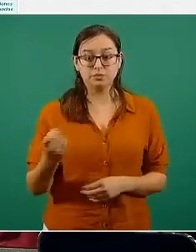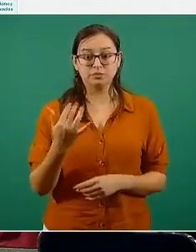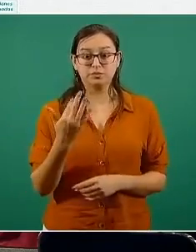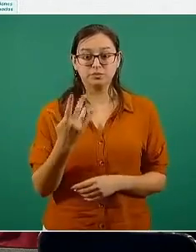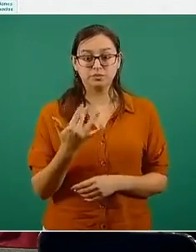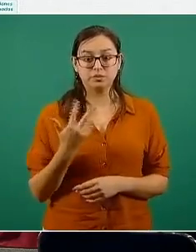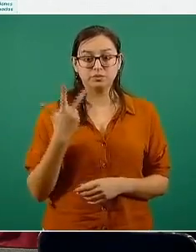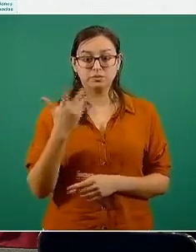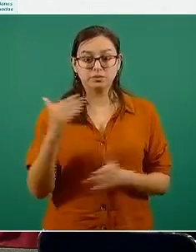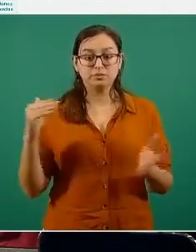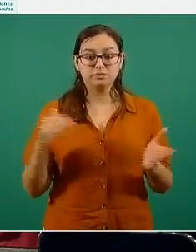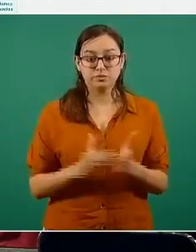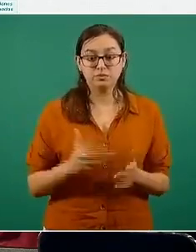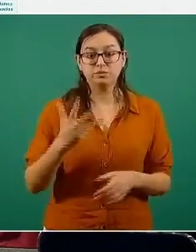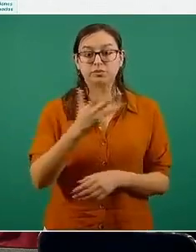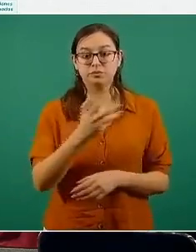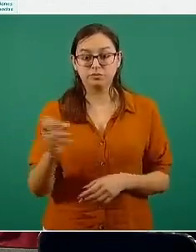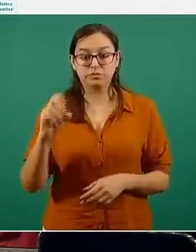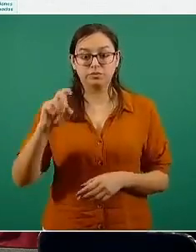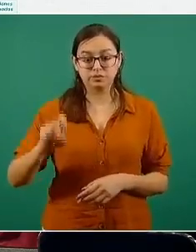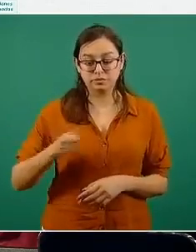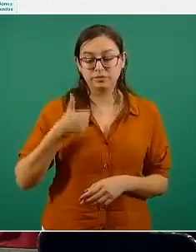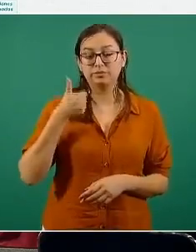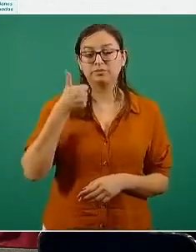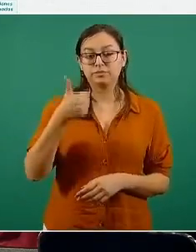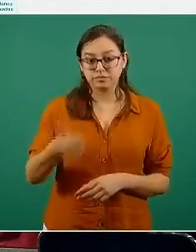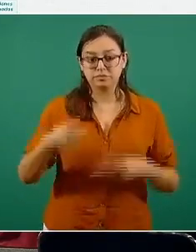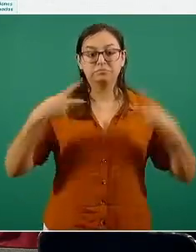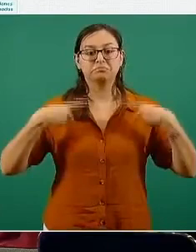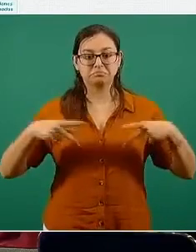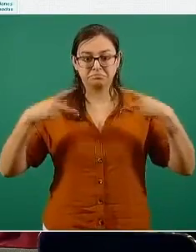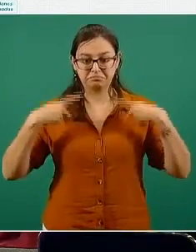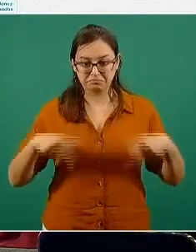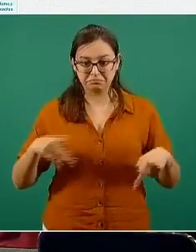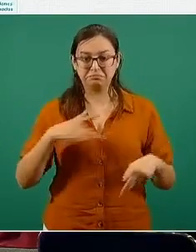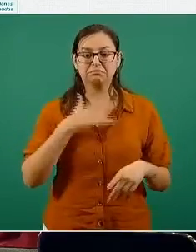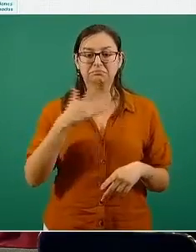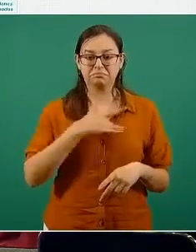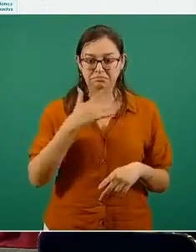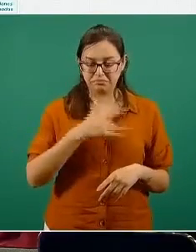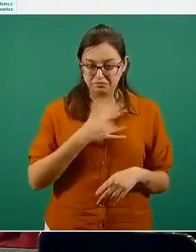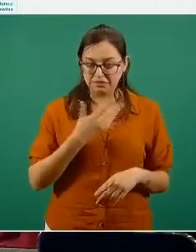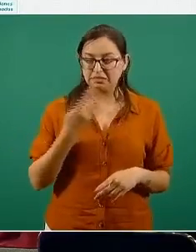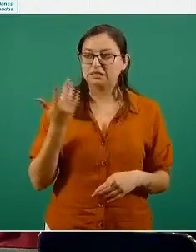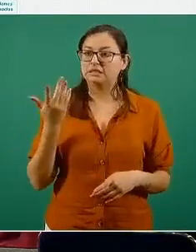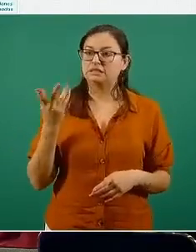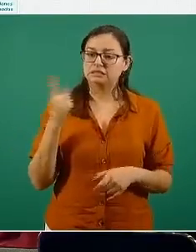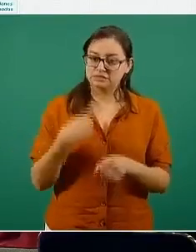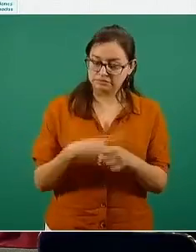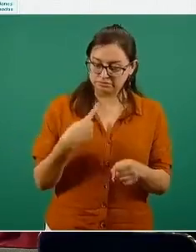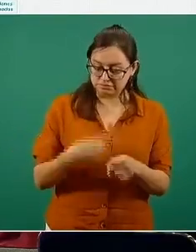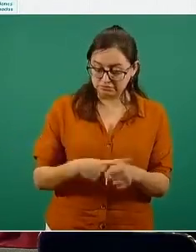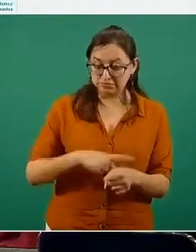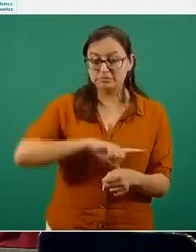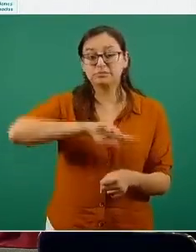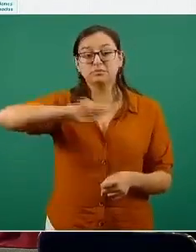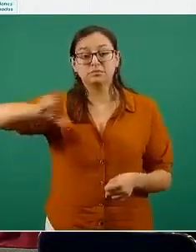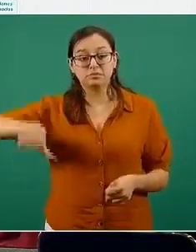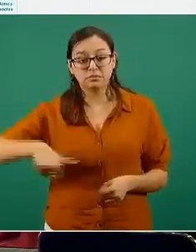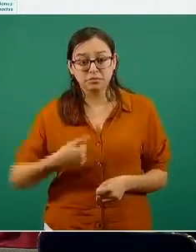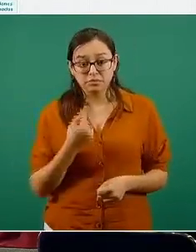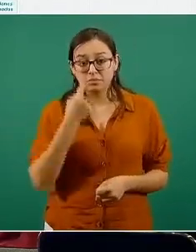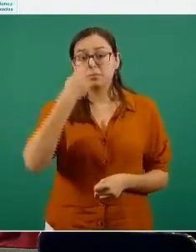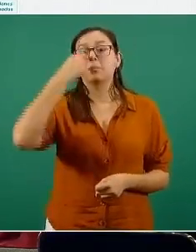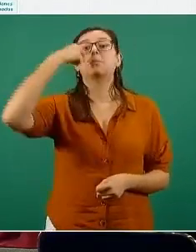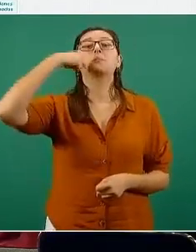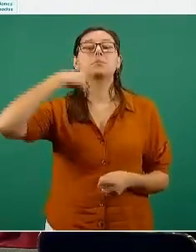158.536 casos confirmados. Son personas que presentaron los síntomas, se les tomó una prueba y en la prueba se detectó, ya sea en la